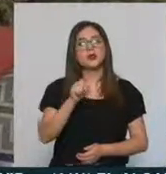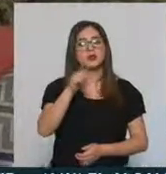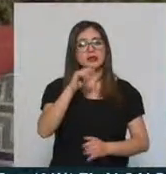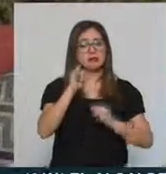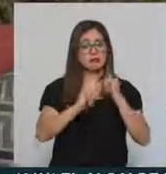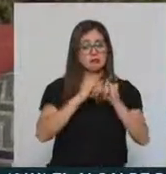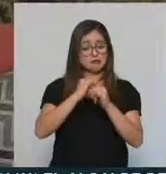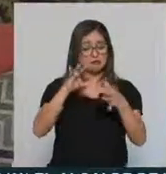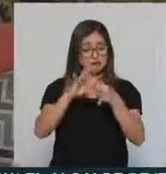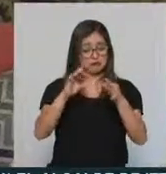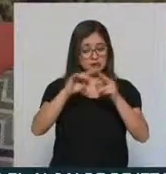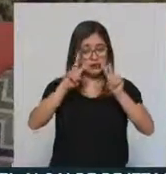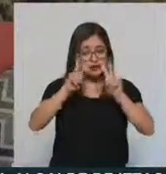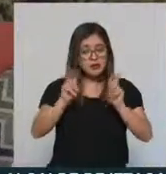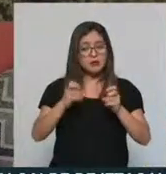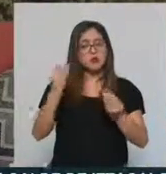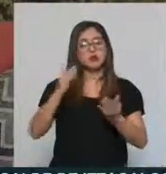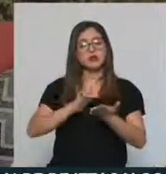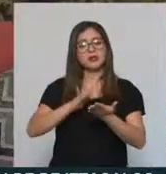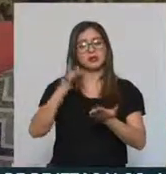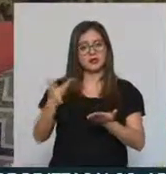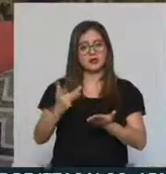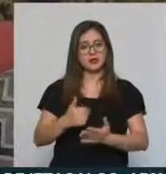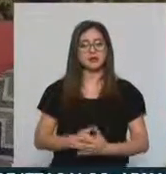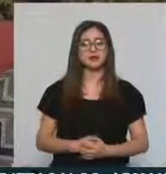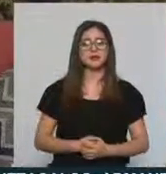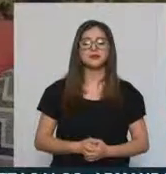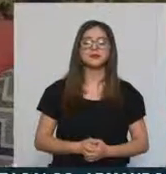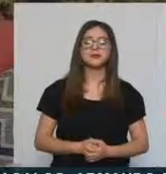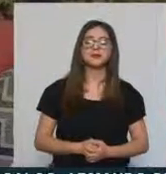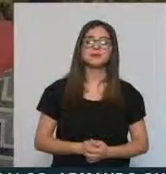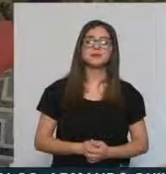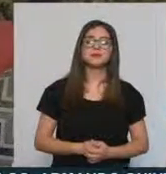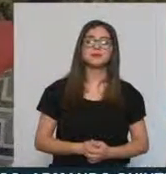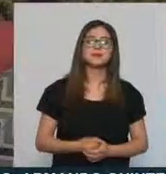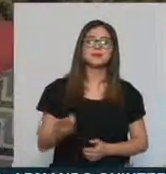nosotros respecto al caso Odebrecht. Muchas gracias, Alejandra. Buenos días. Que tengas muy buen día. Muchísimas gracias.